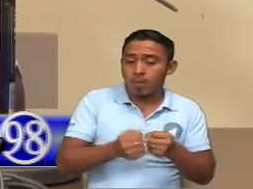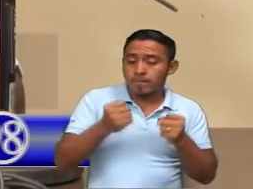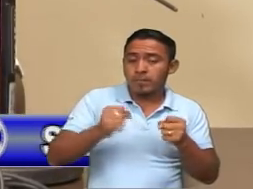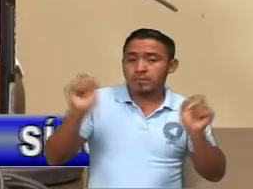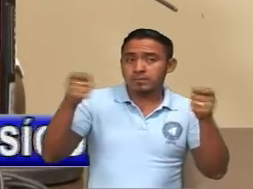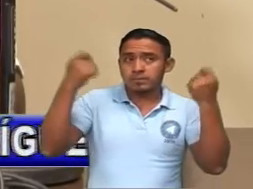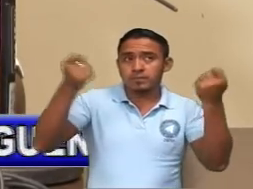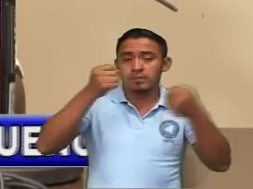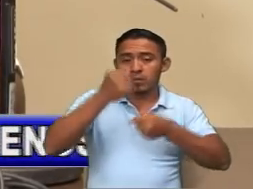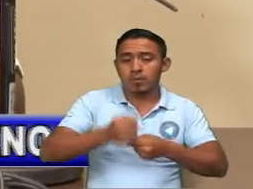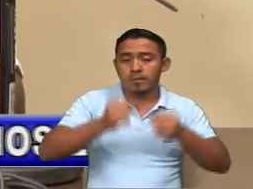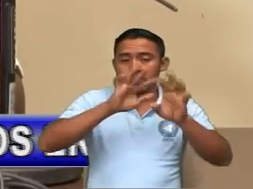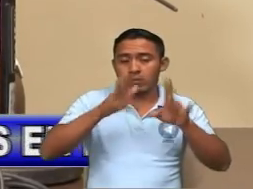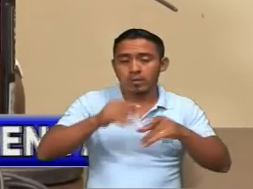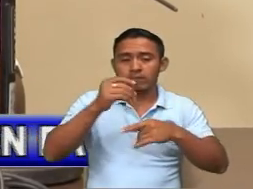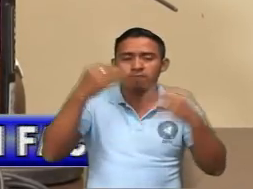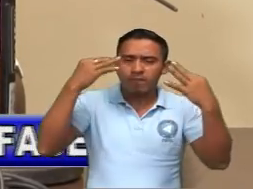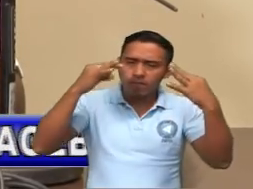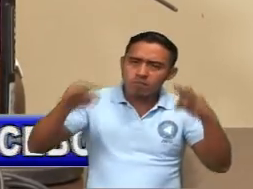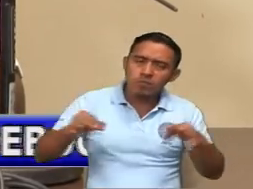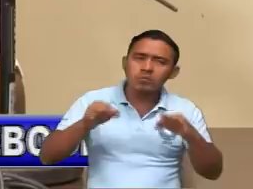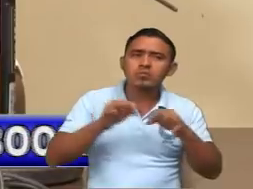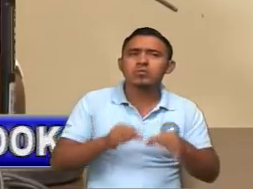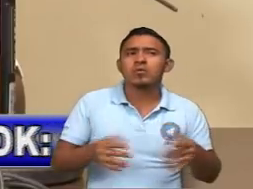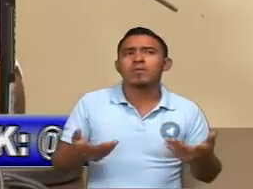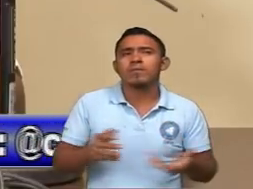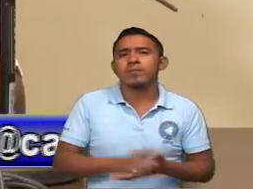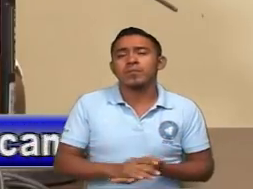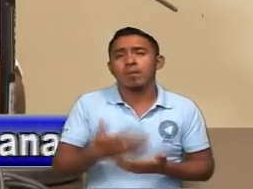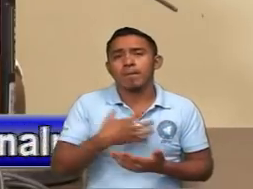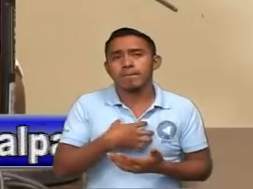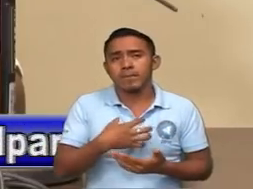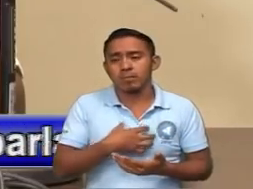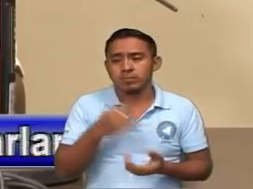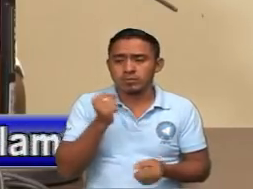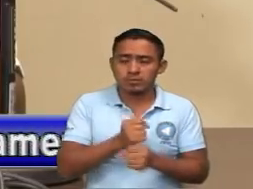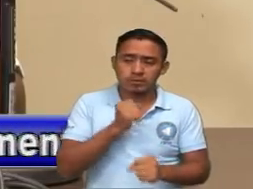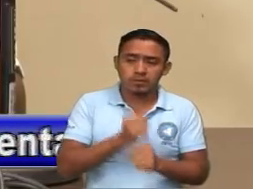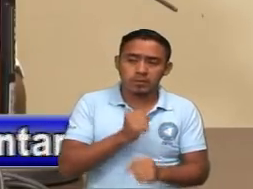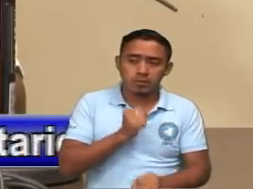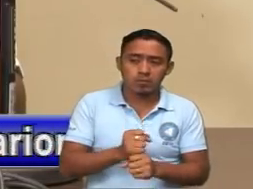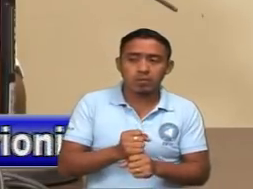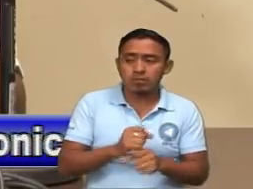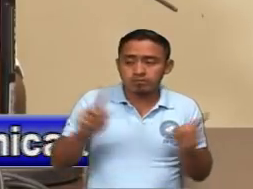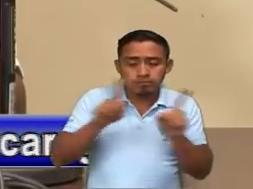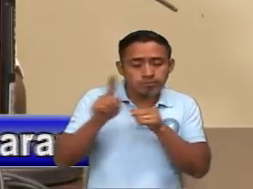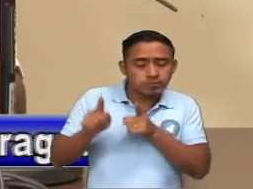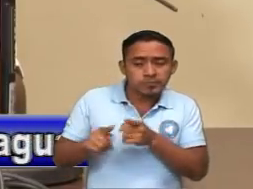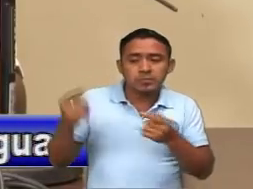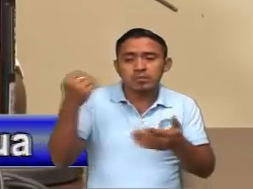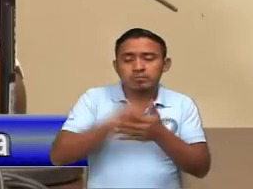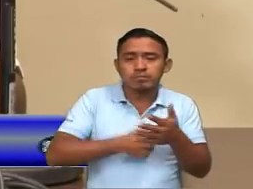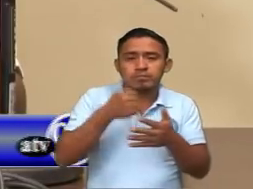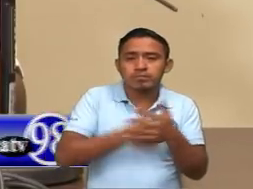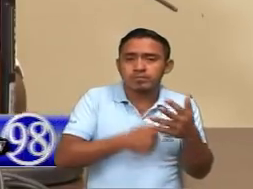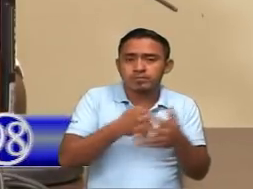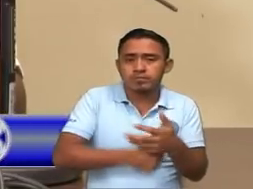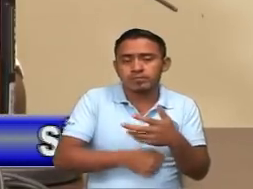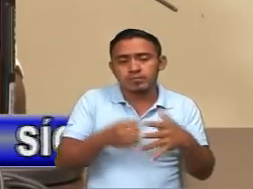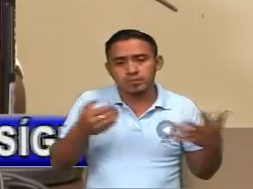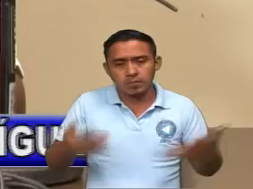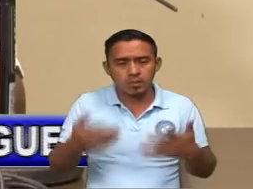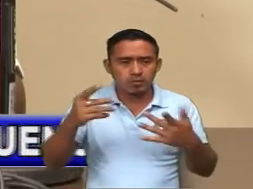Trabajadoras, fecha de gran trascendencia histórica para el movimiento obrero que sintetiza la lucha por las reivindicaciones de la